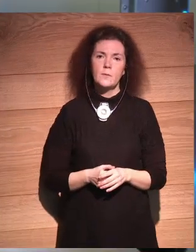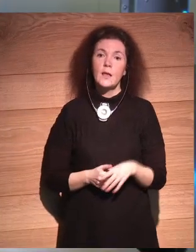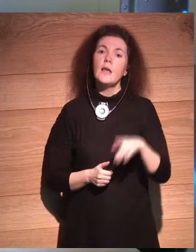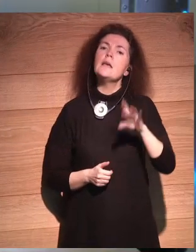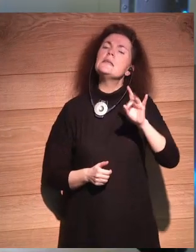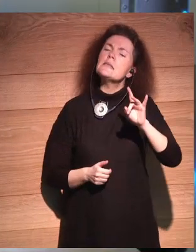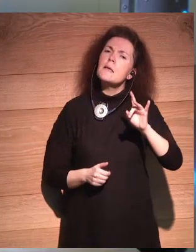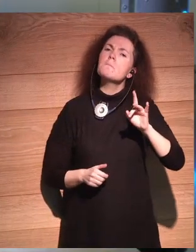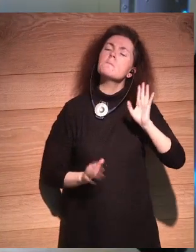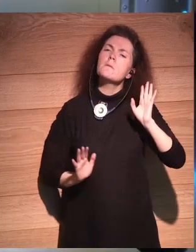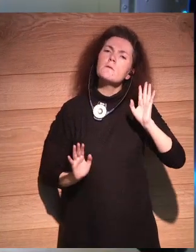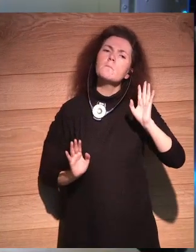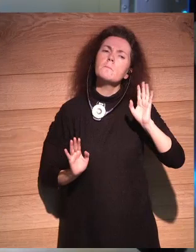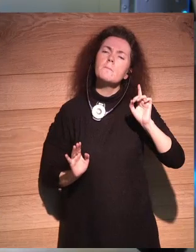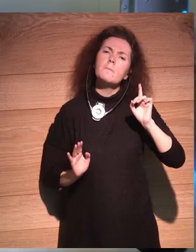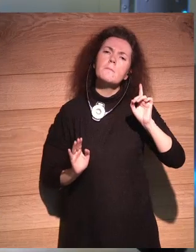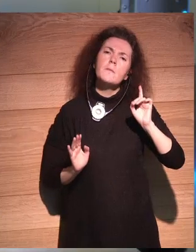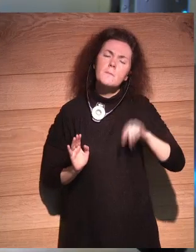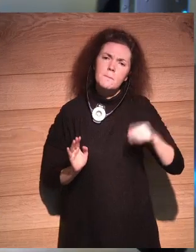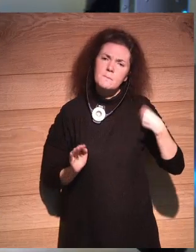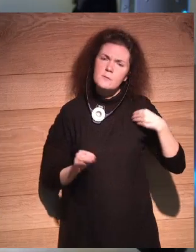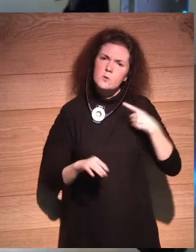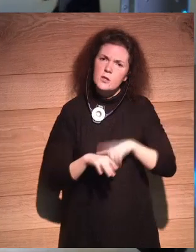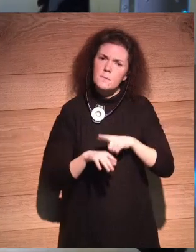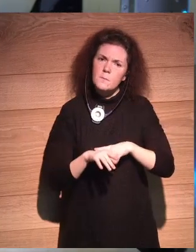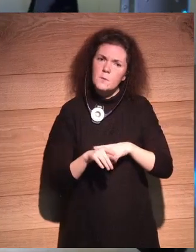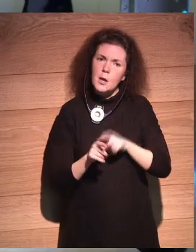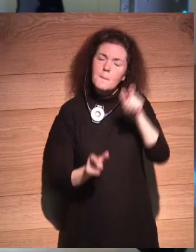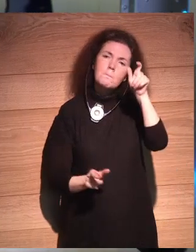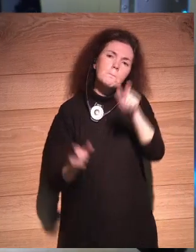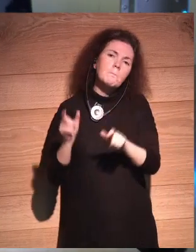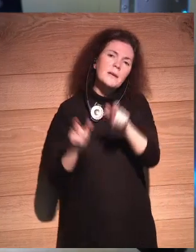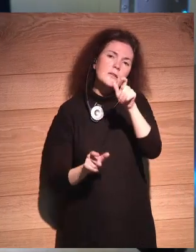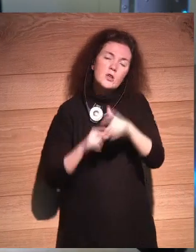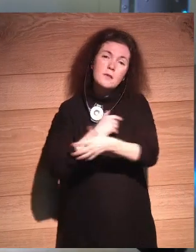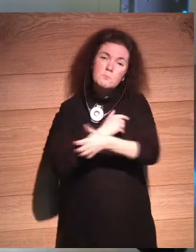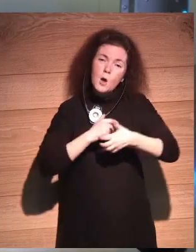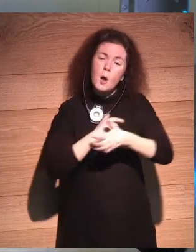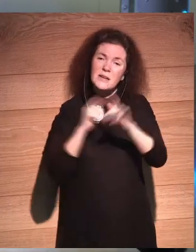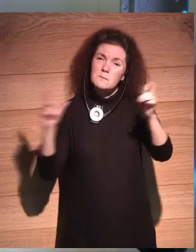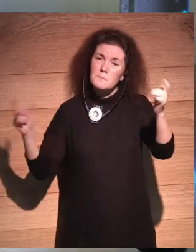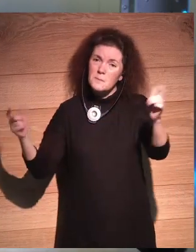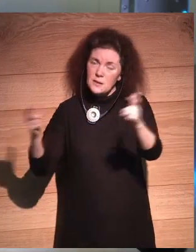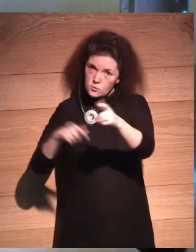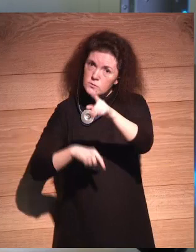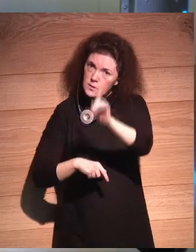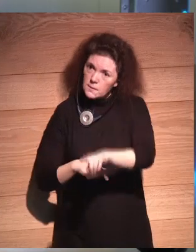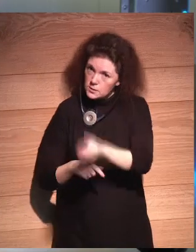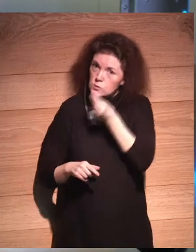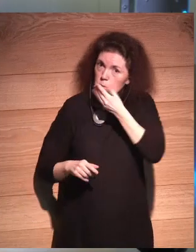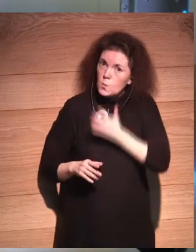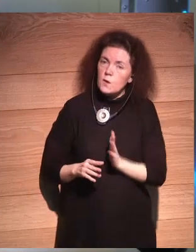Sí, pero a la vez, cada vez hay menos personas pobres esto es muy